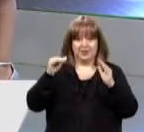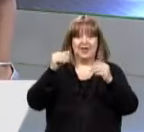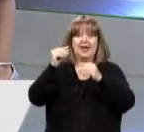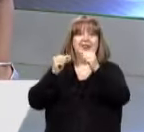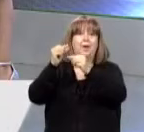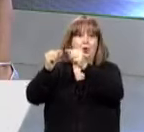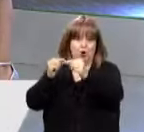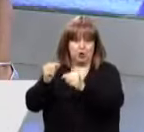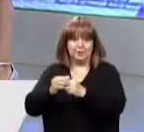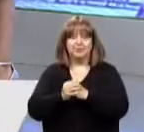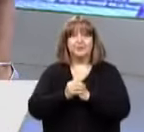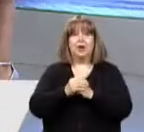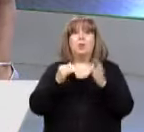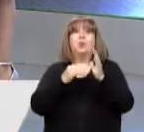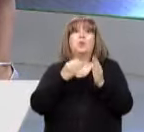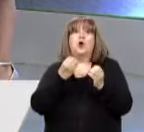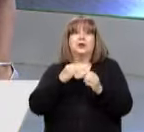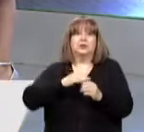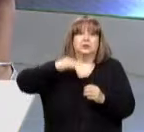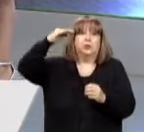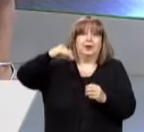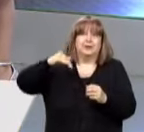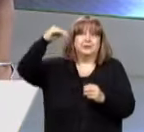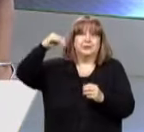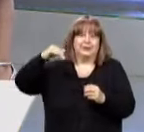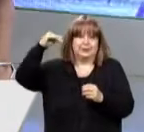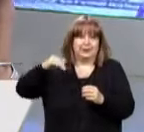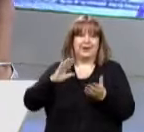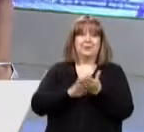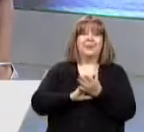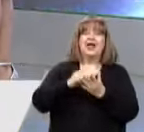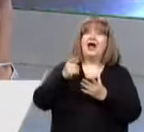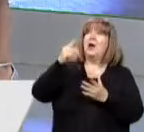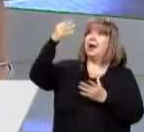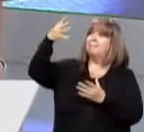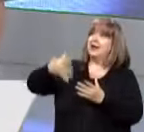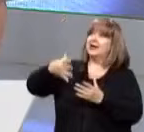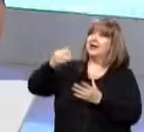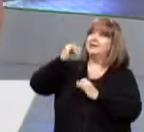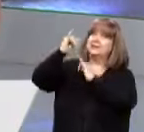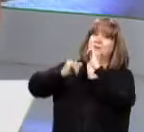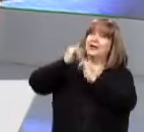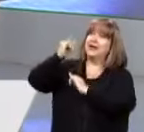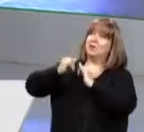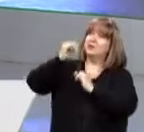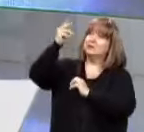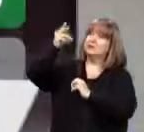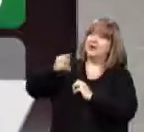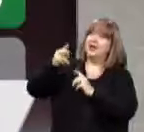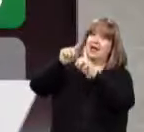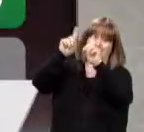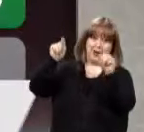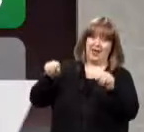por ejemplo por las variables o todas estas alternativas que hay hemos preparado una placa querés que vayamos directamente nos vamos a ver